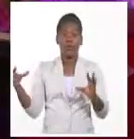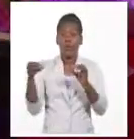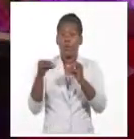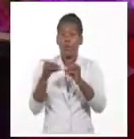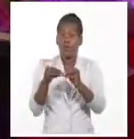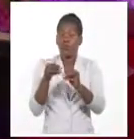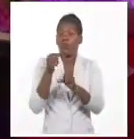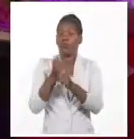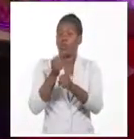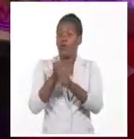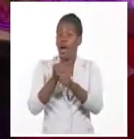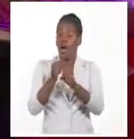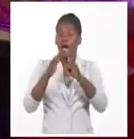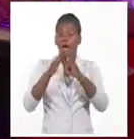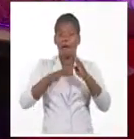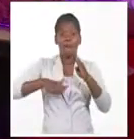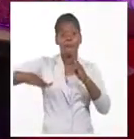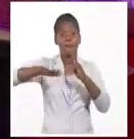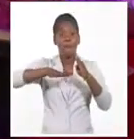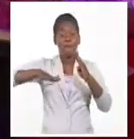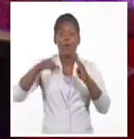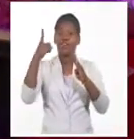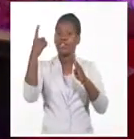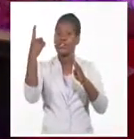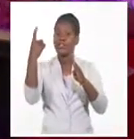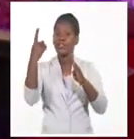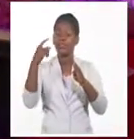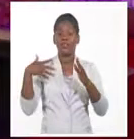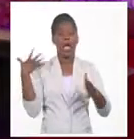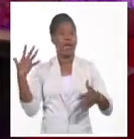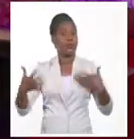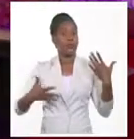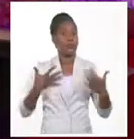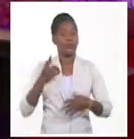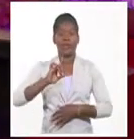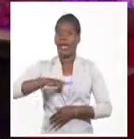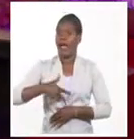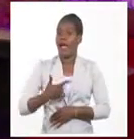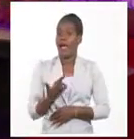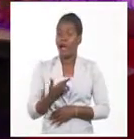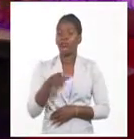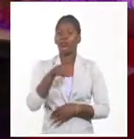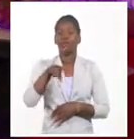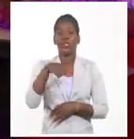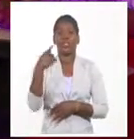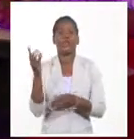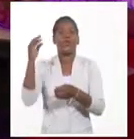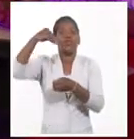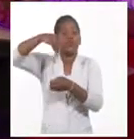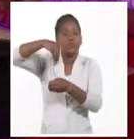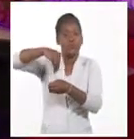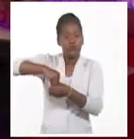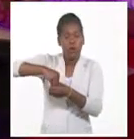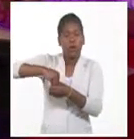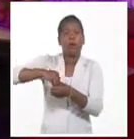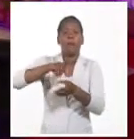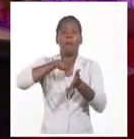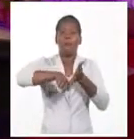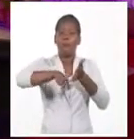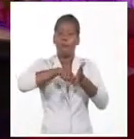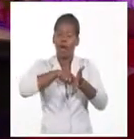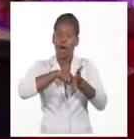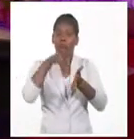a sí un gran reto. Tiene un público ahí esperando por ellos. ¿Cómo? Sin desdecir de ese trabajo, sin bajar los niveles